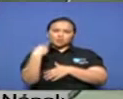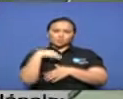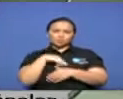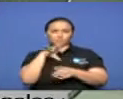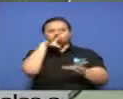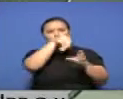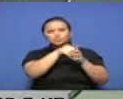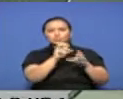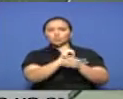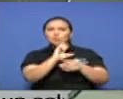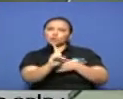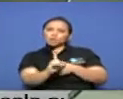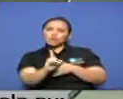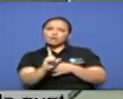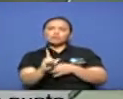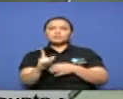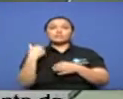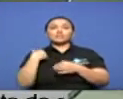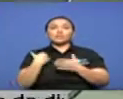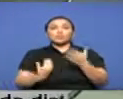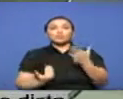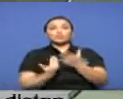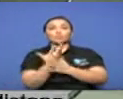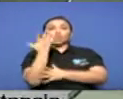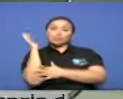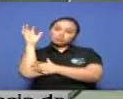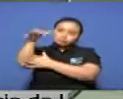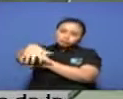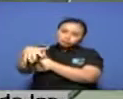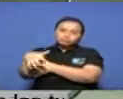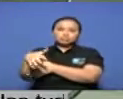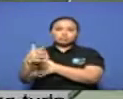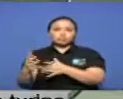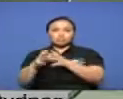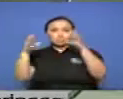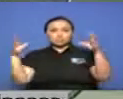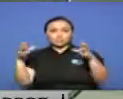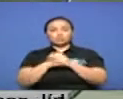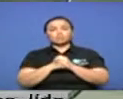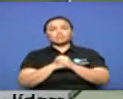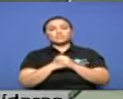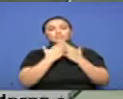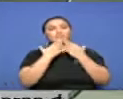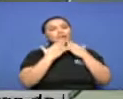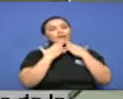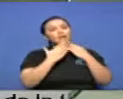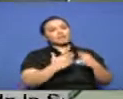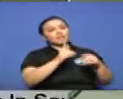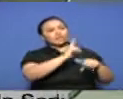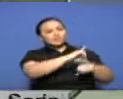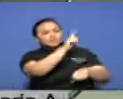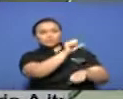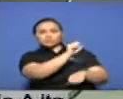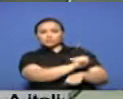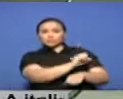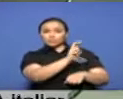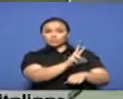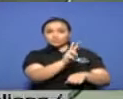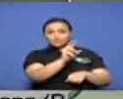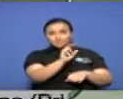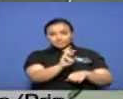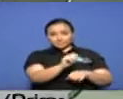a recibir una serie de equipos pesados que gracias a la gestión del licenciado samuel ribera valencia y el consejo directivo